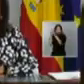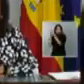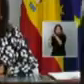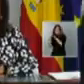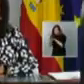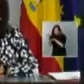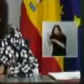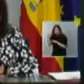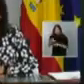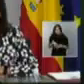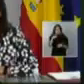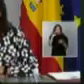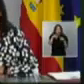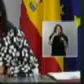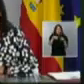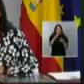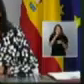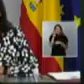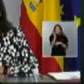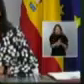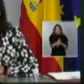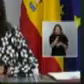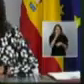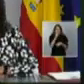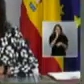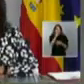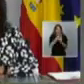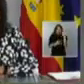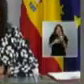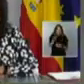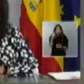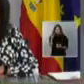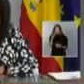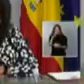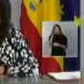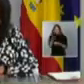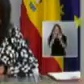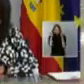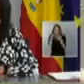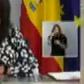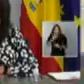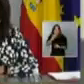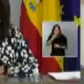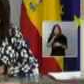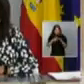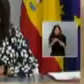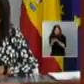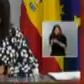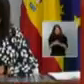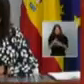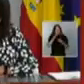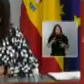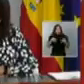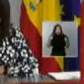para reducir ese consumo de energía en la Administración General del Estado y solo con recomendaciones, no con obligaciones